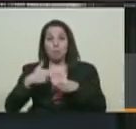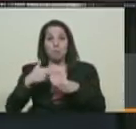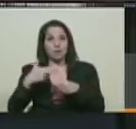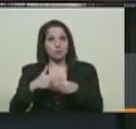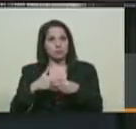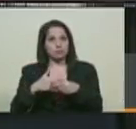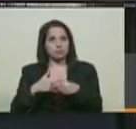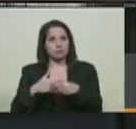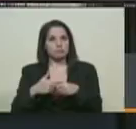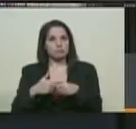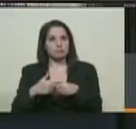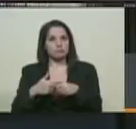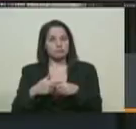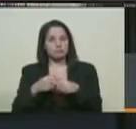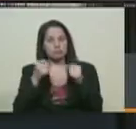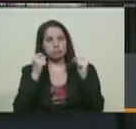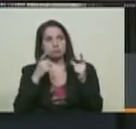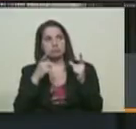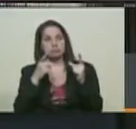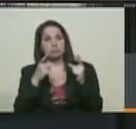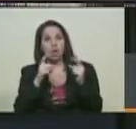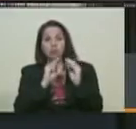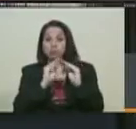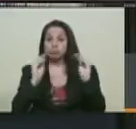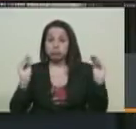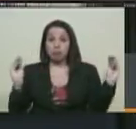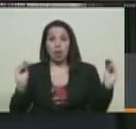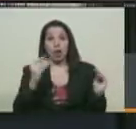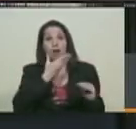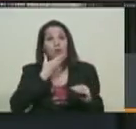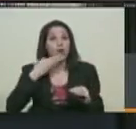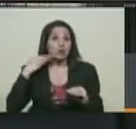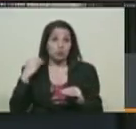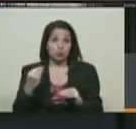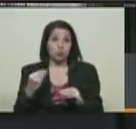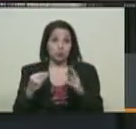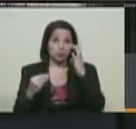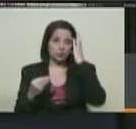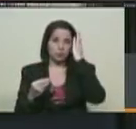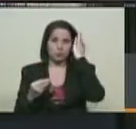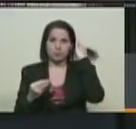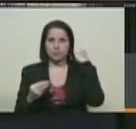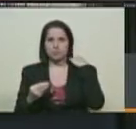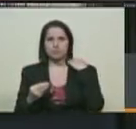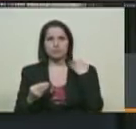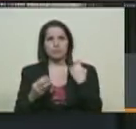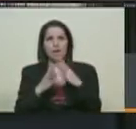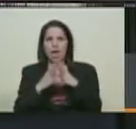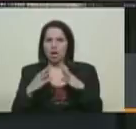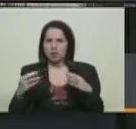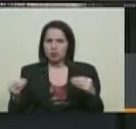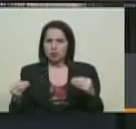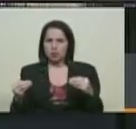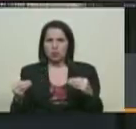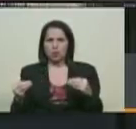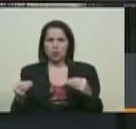Y yo hago un llamado a la juventud, le hago un llamado a todos los actores económicos del país,